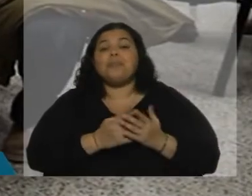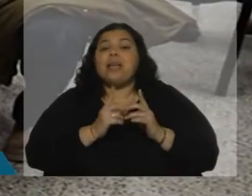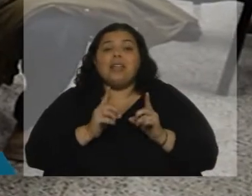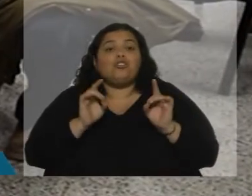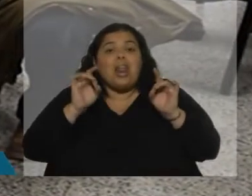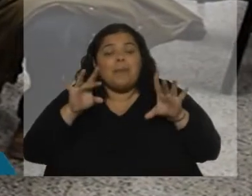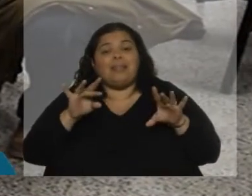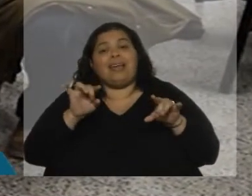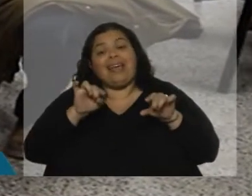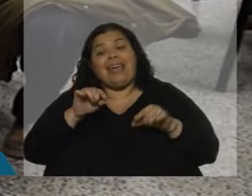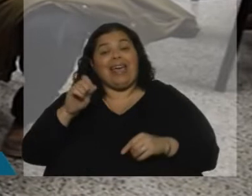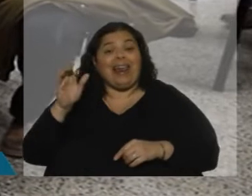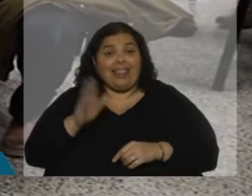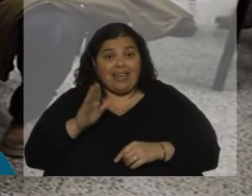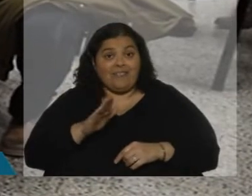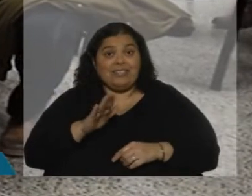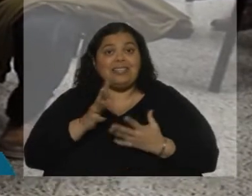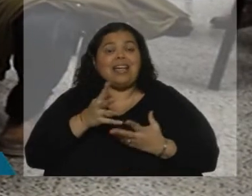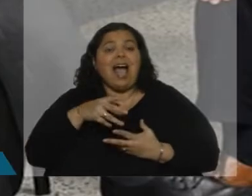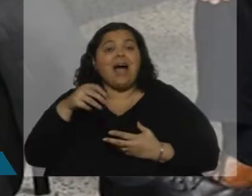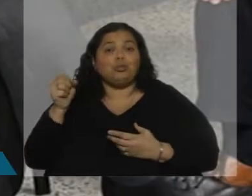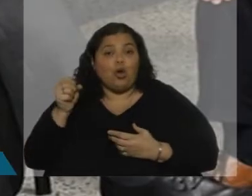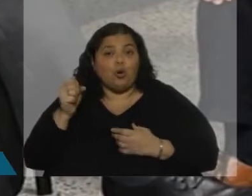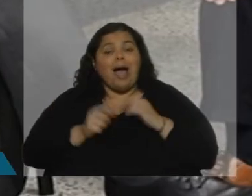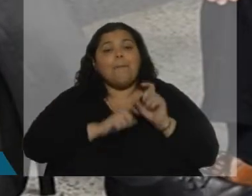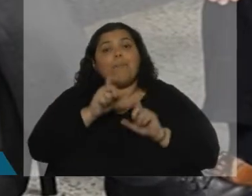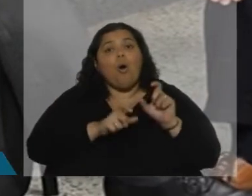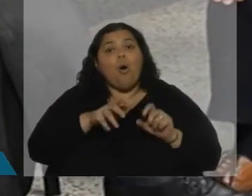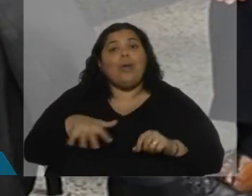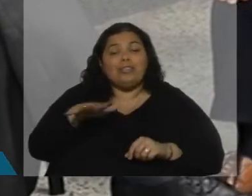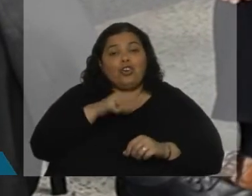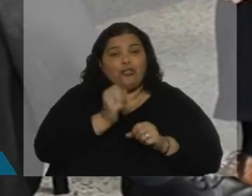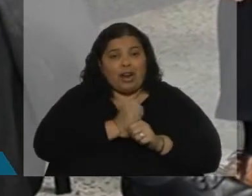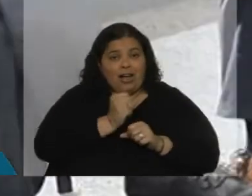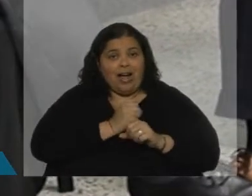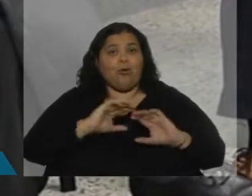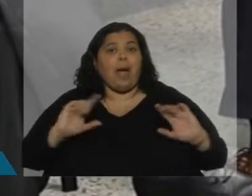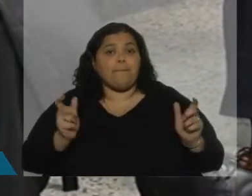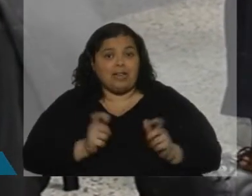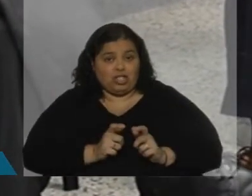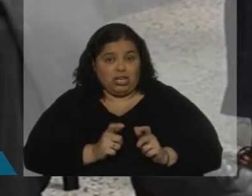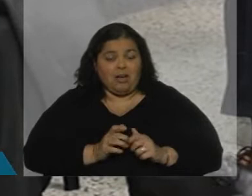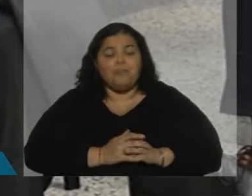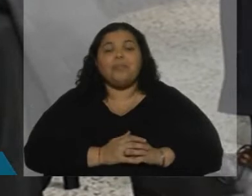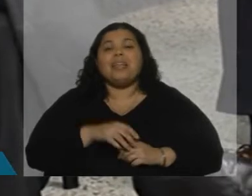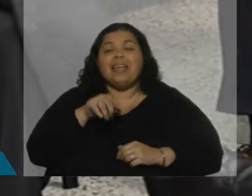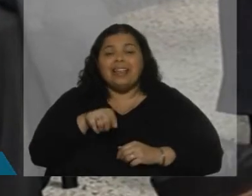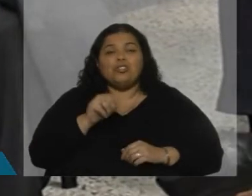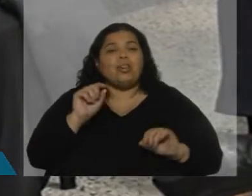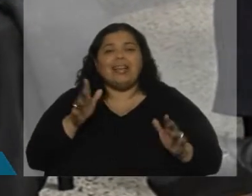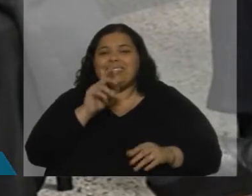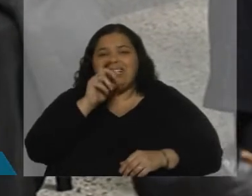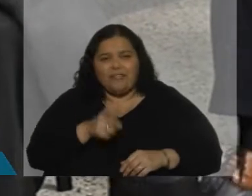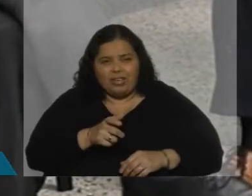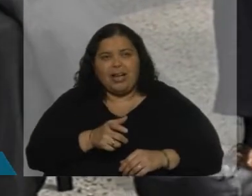que el déficit sea absorbibles por una población trabajadora que va a hacer cada vez más chica eso lo que significa es